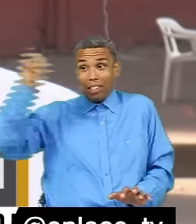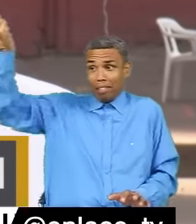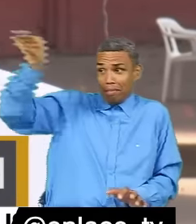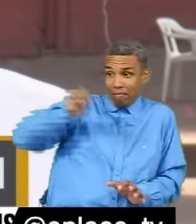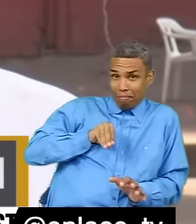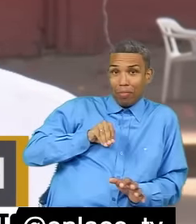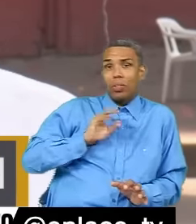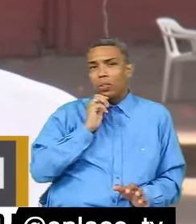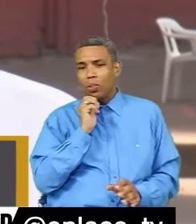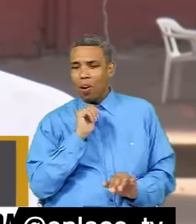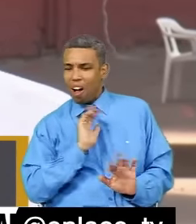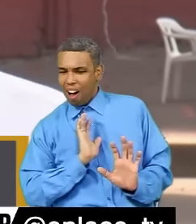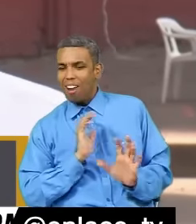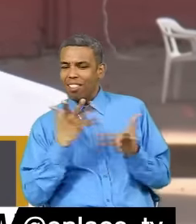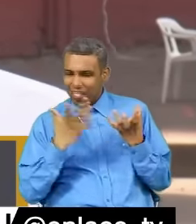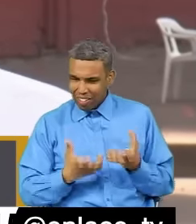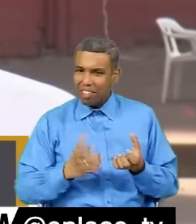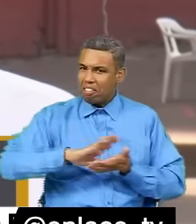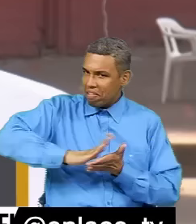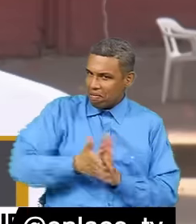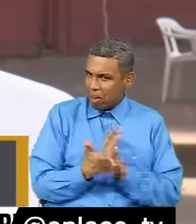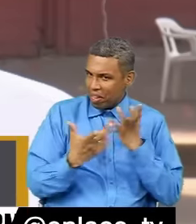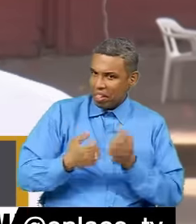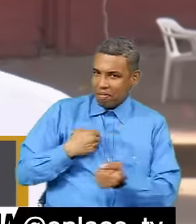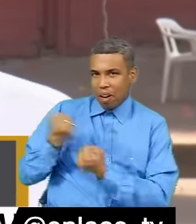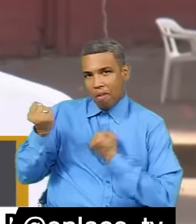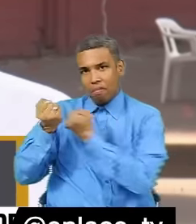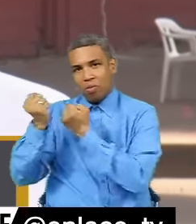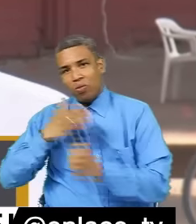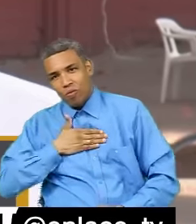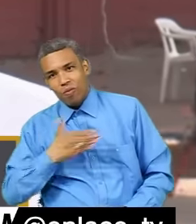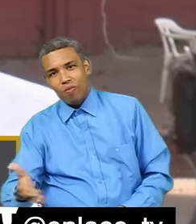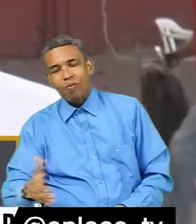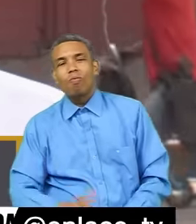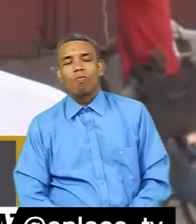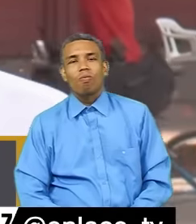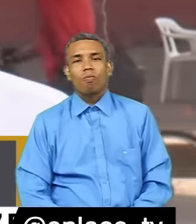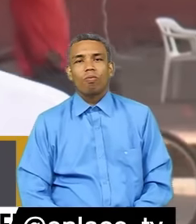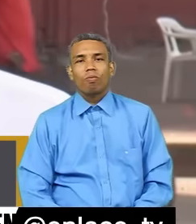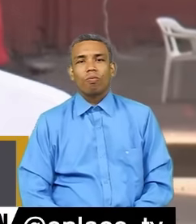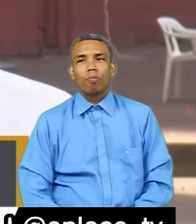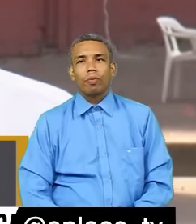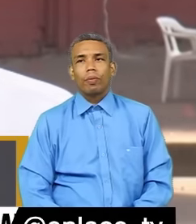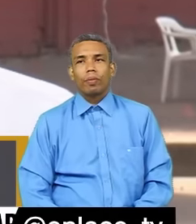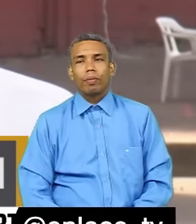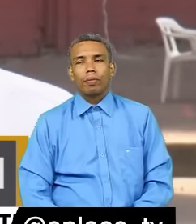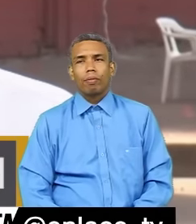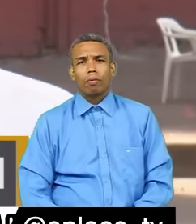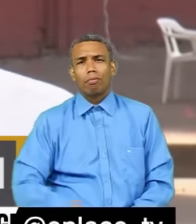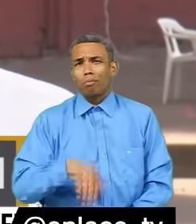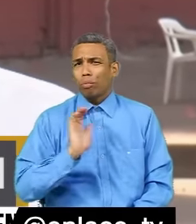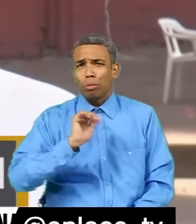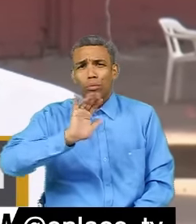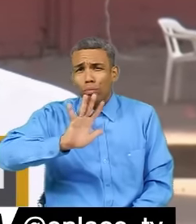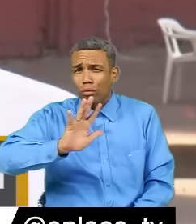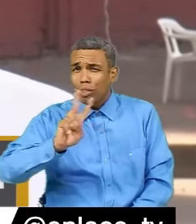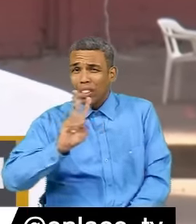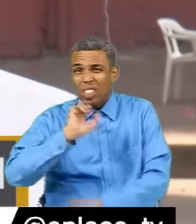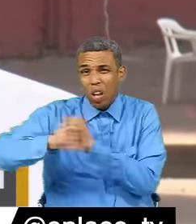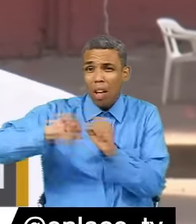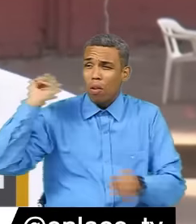los barranqueños participemos y apoyemos este proceso de paz que ha llevado el gobierno con la FARC de más de 50 años de